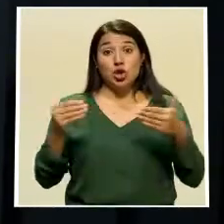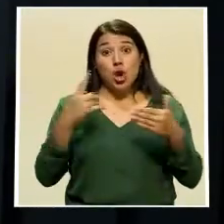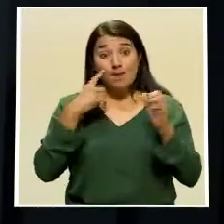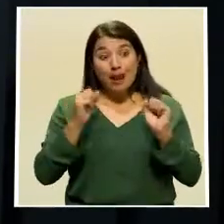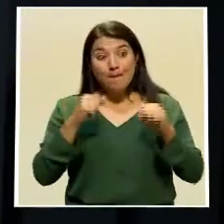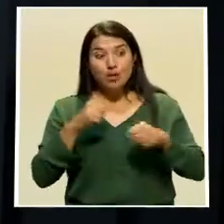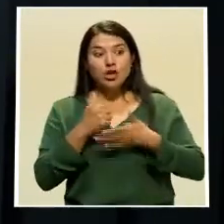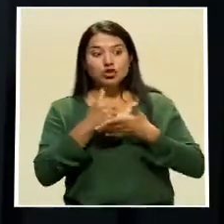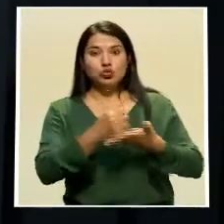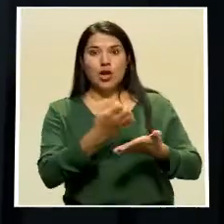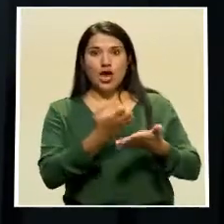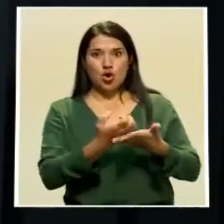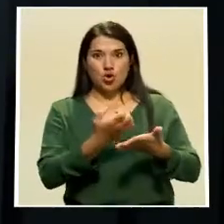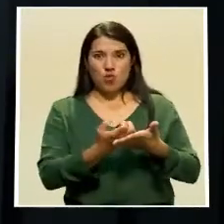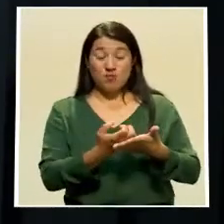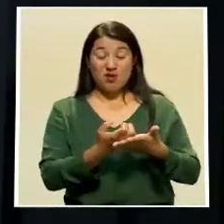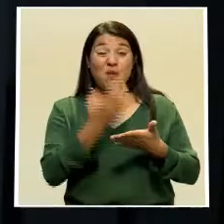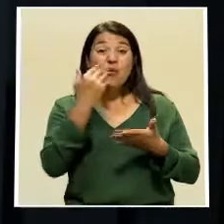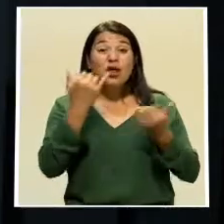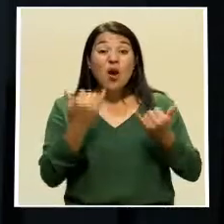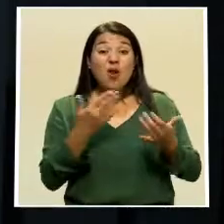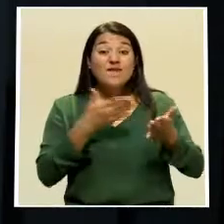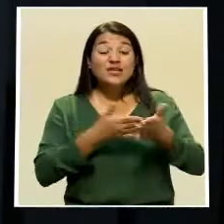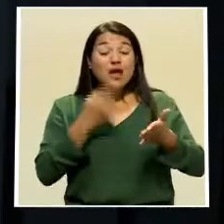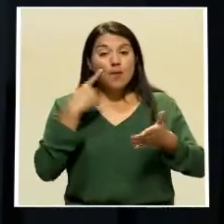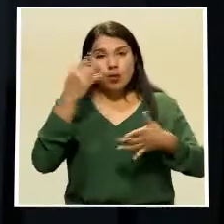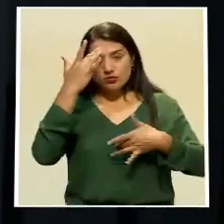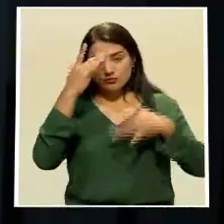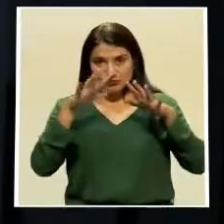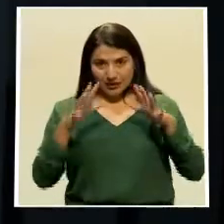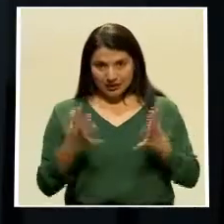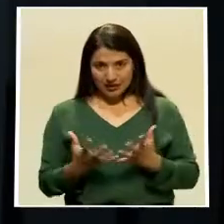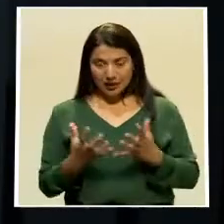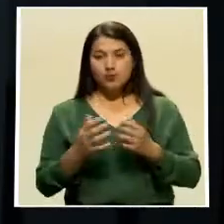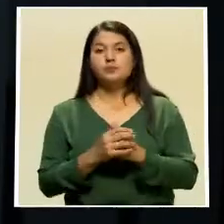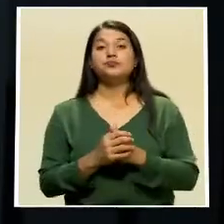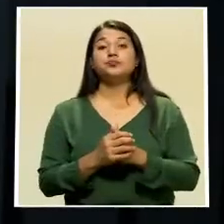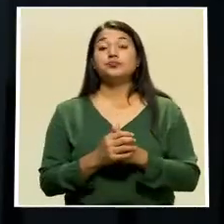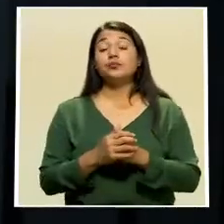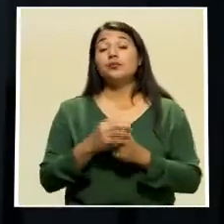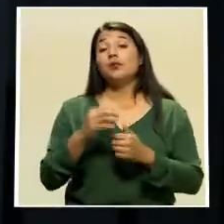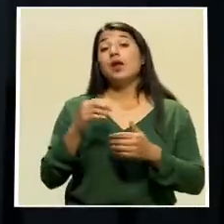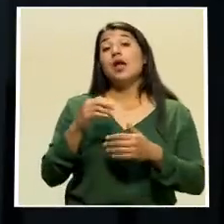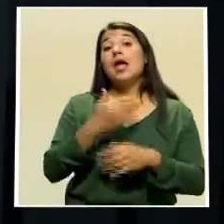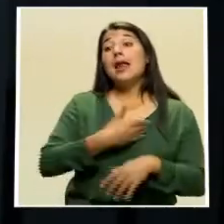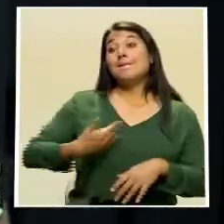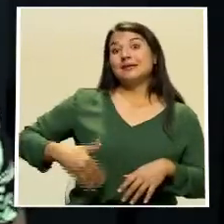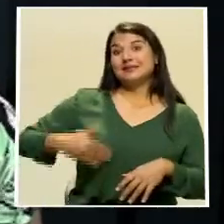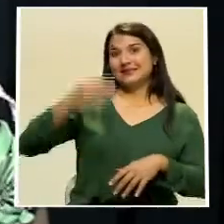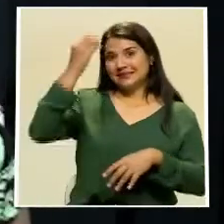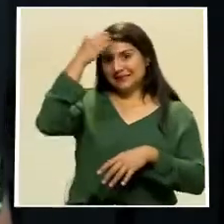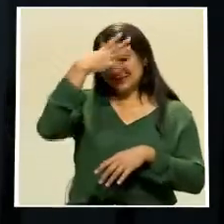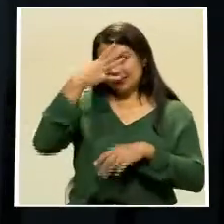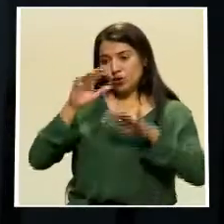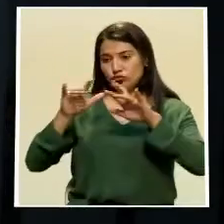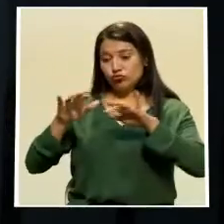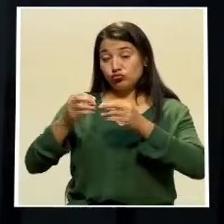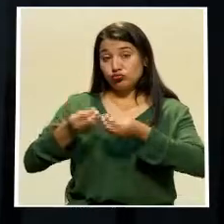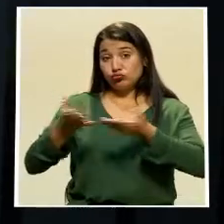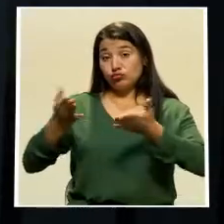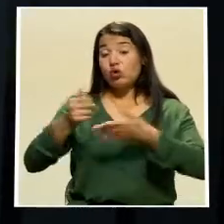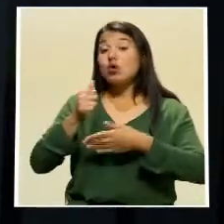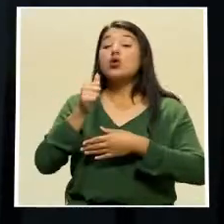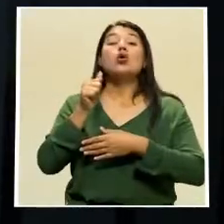tenido el país por la pandemia. En un video que publicó en su cuenta de Twitter, el presidente Carlos Alvarado indicó que